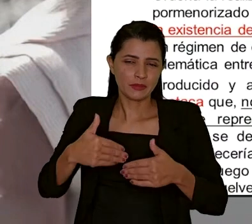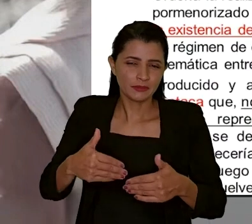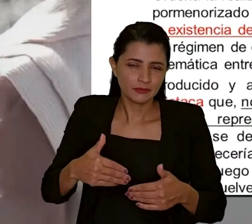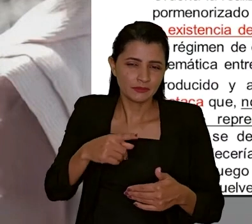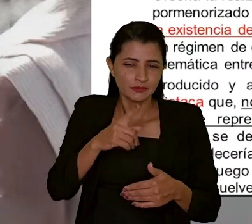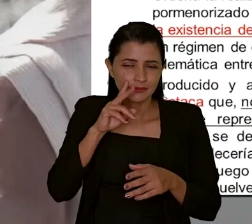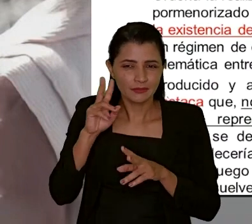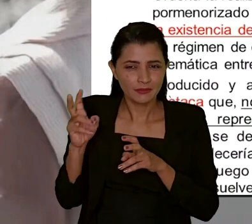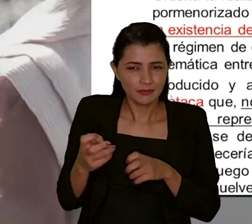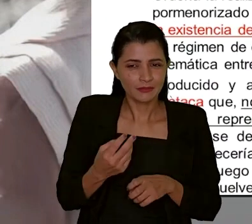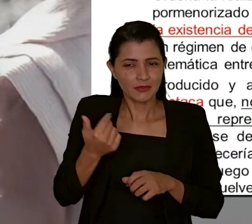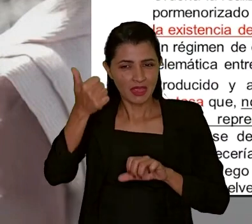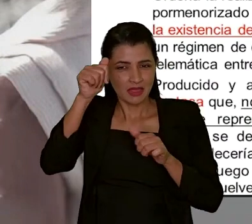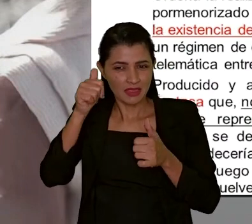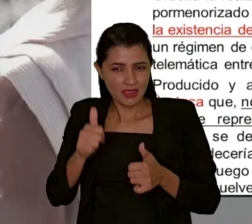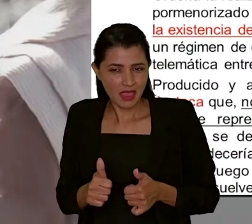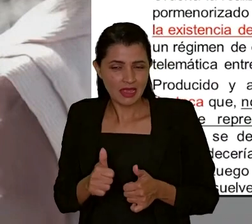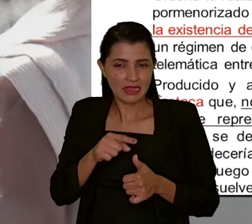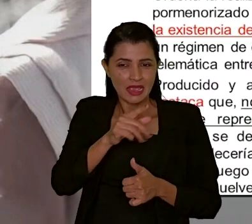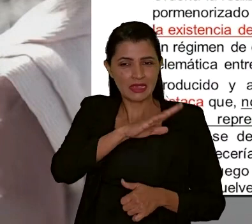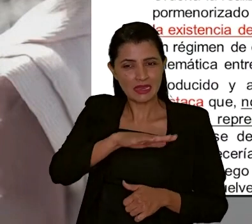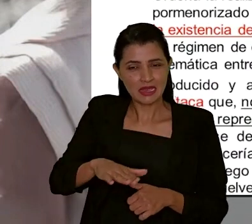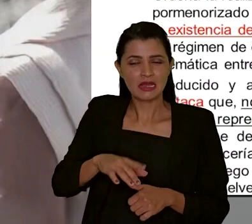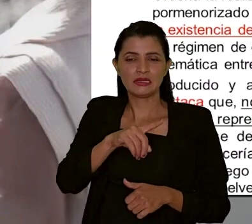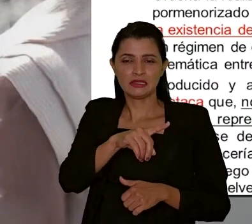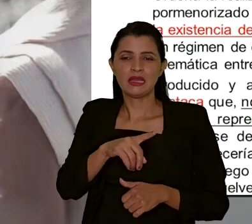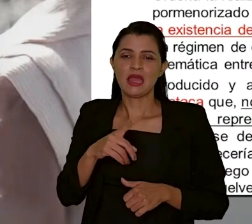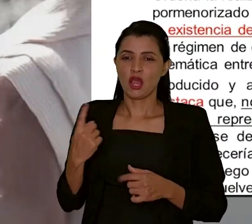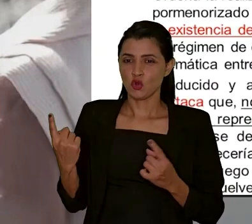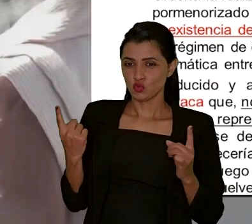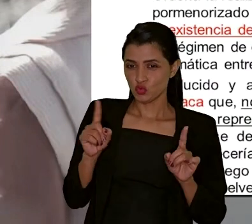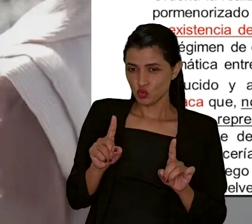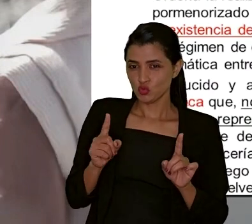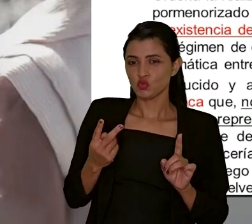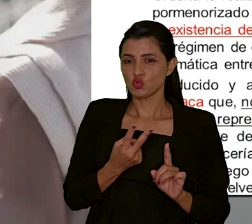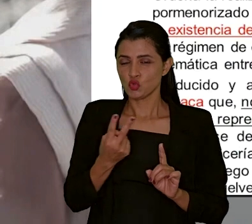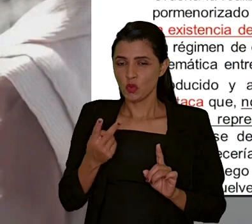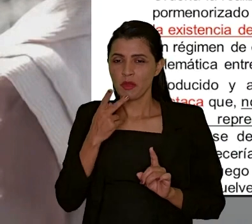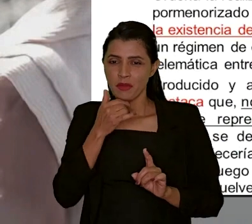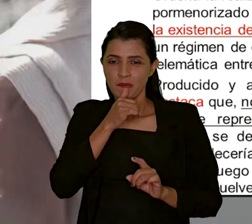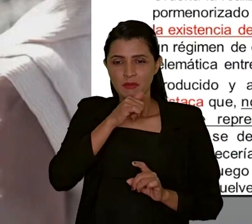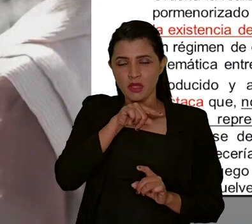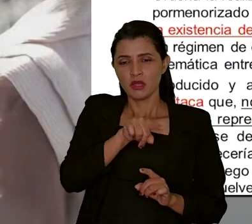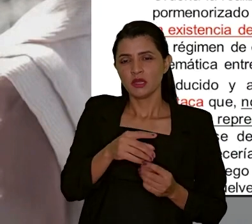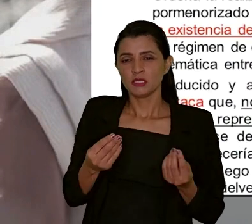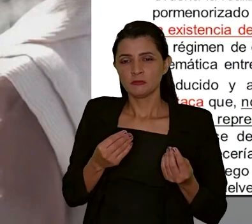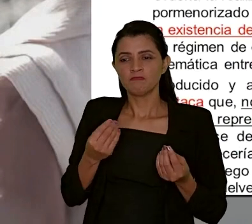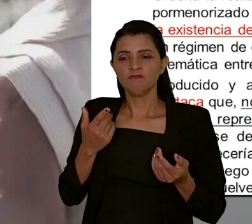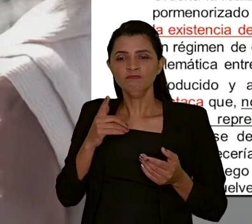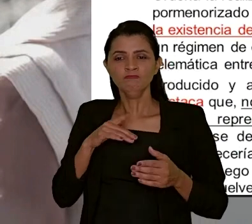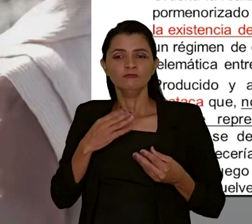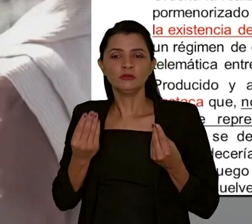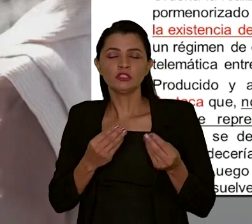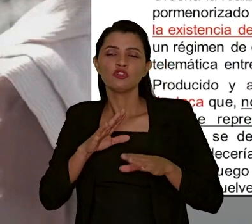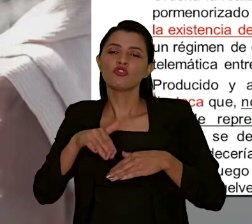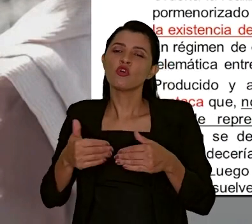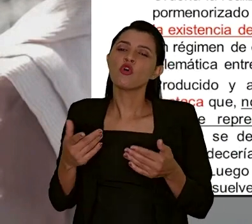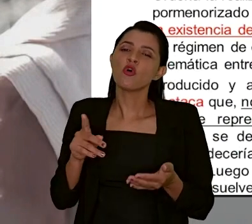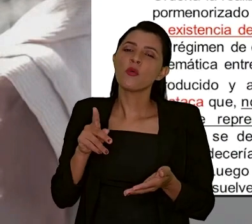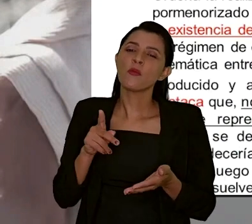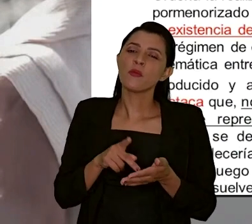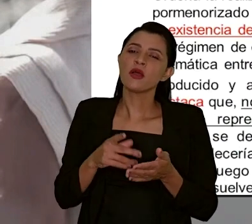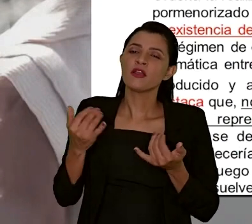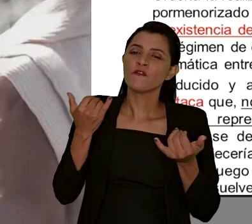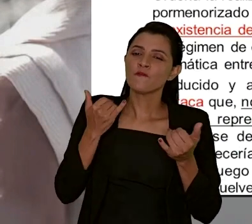tener presente las manifestaciones de la niña, de las partes, desestima las pruebas informativas, testimoniales e